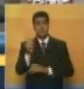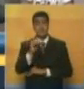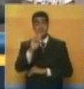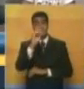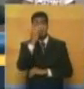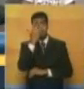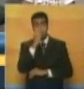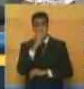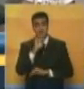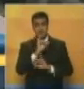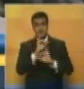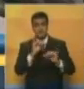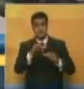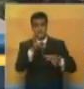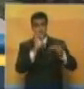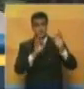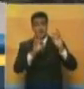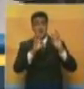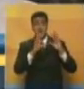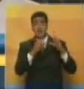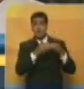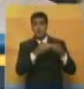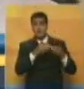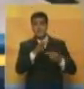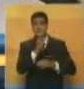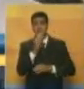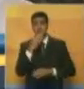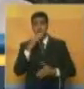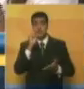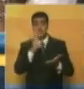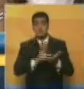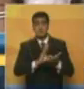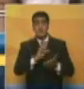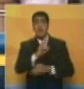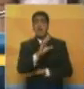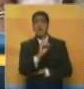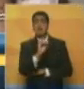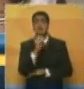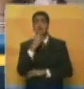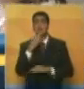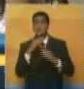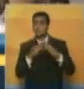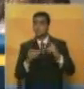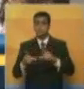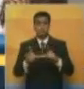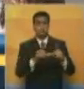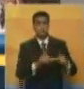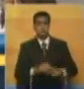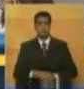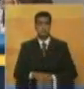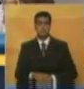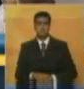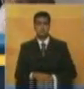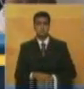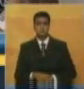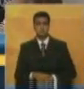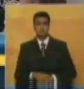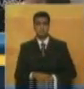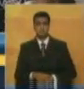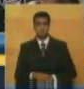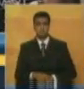febrero, a fin de elegir la nueva Federación de Centros de Estudiantes de la UDO en todos sus núcleos.